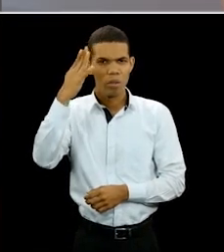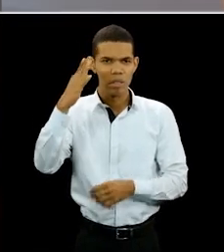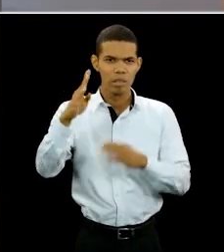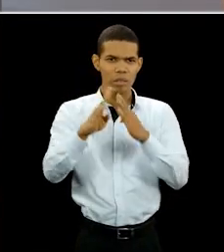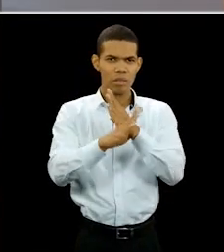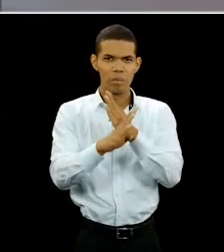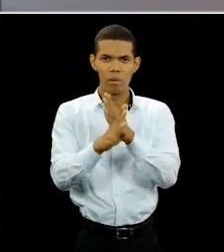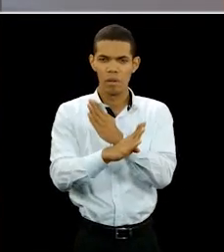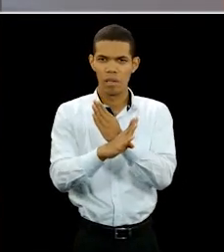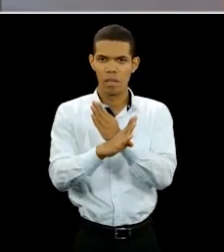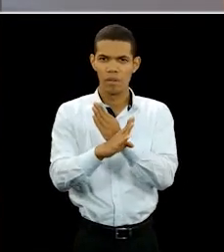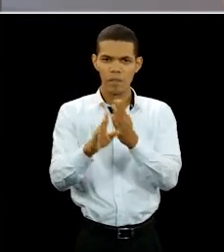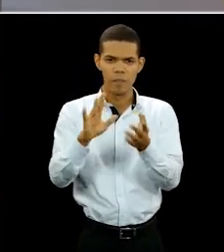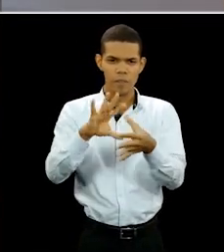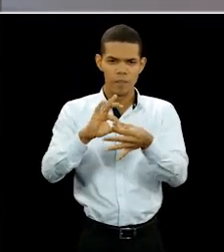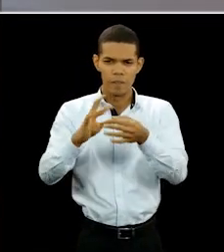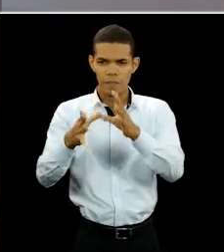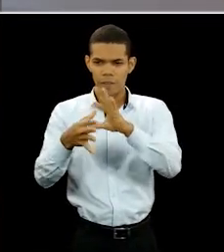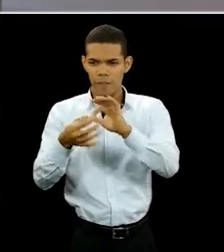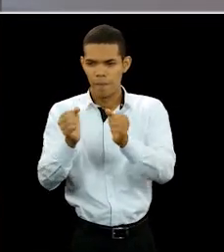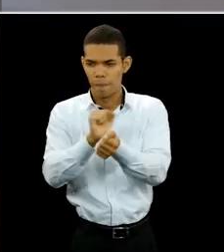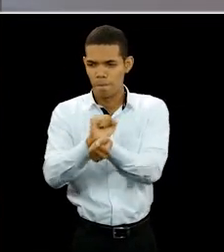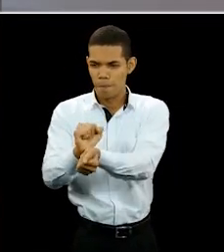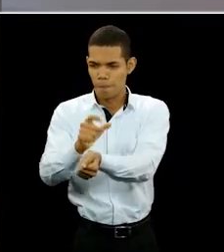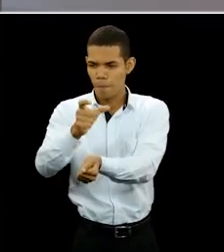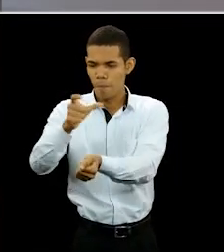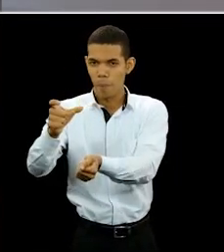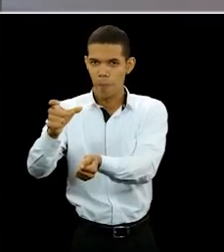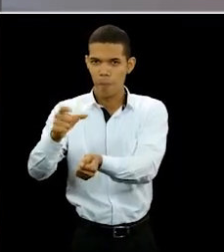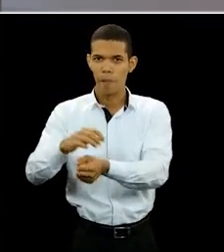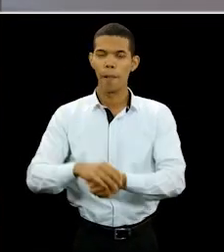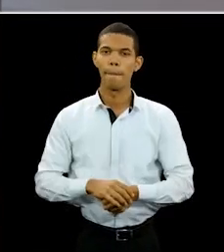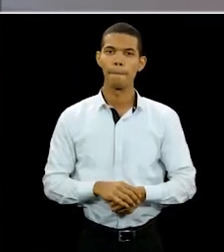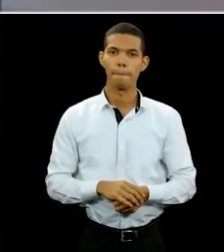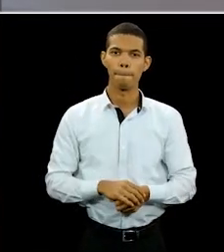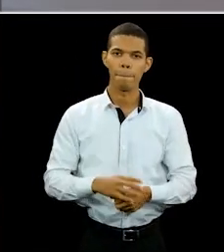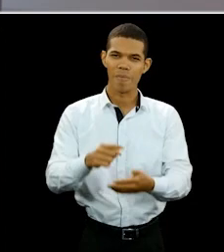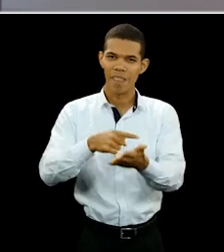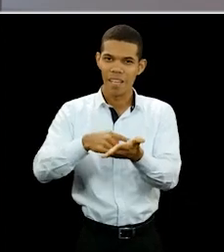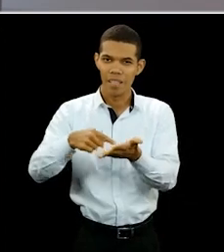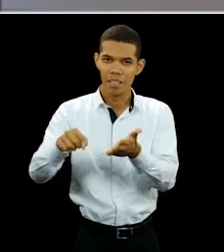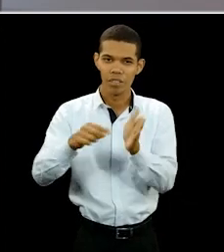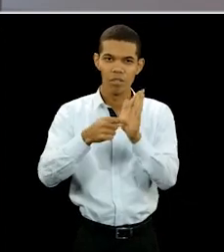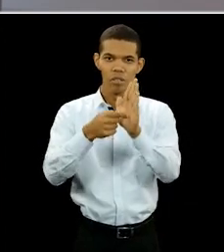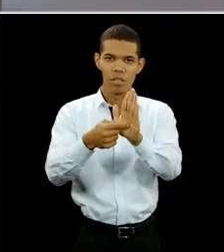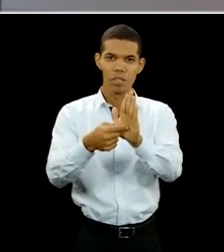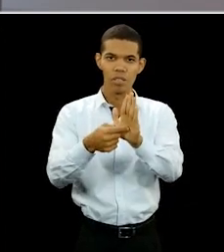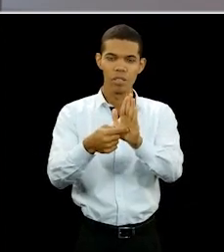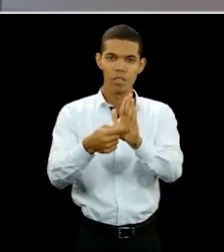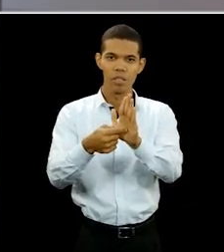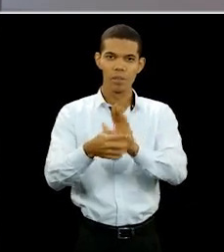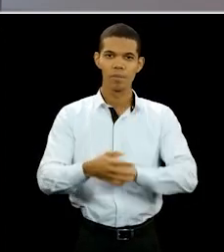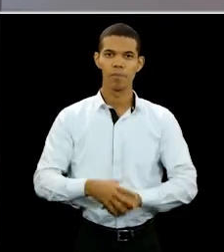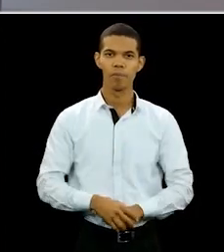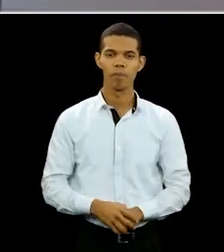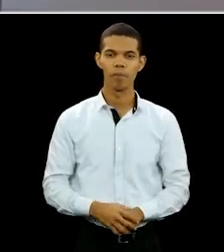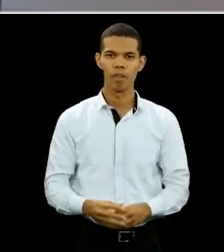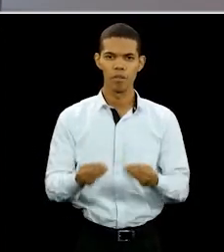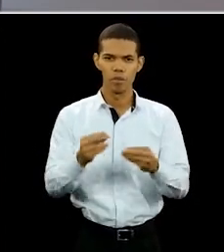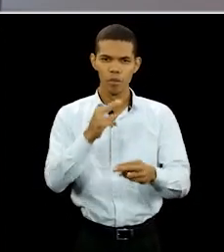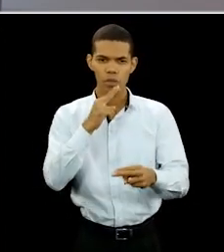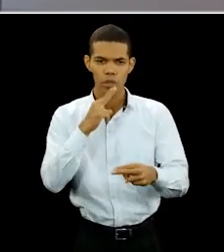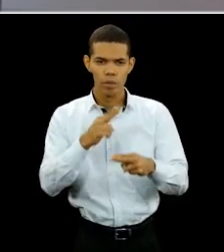hay Gracias Pastor vea esta lección presenta diferentes dimensiones que deben ser